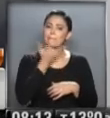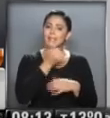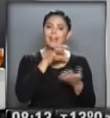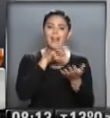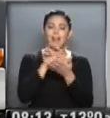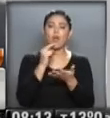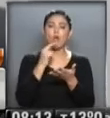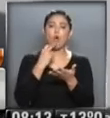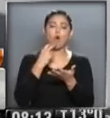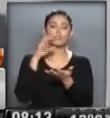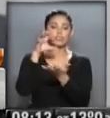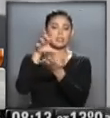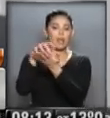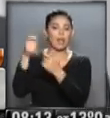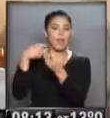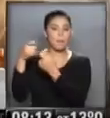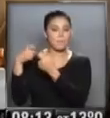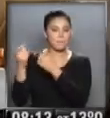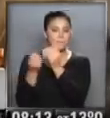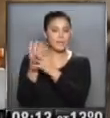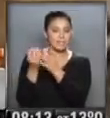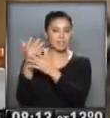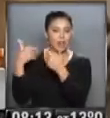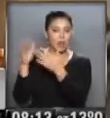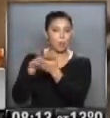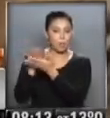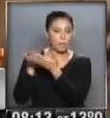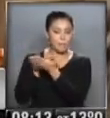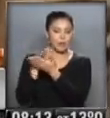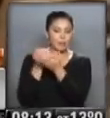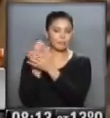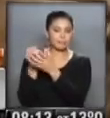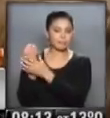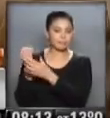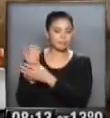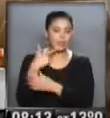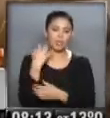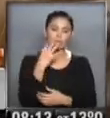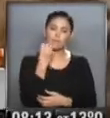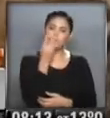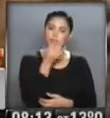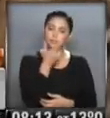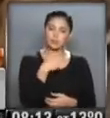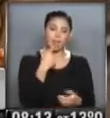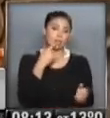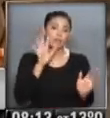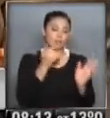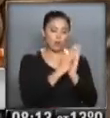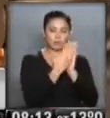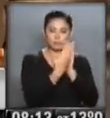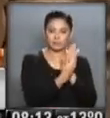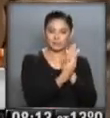empresas creadas en Panamá la mayoría en 1979 y en plena dictadura así lo reveló una investigación del Diario Tiempo